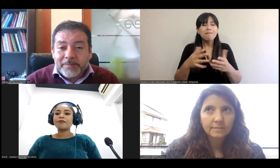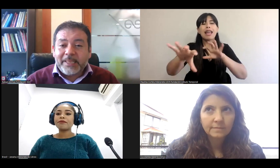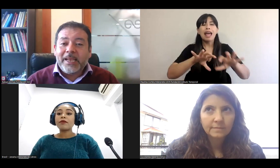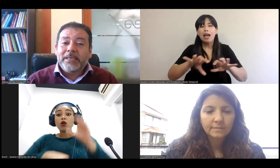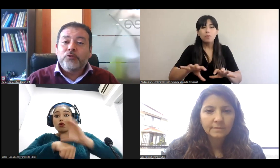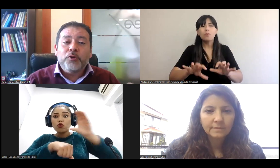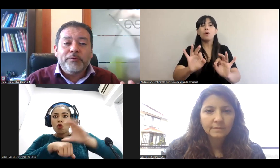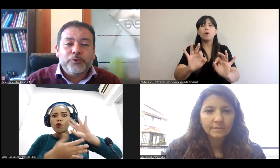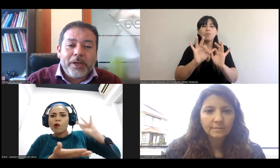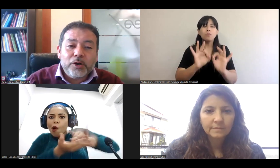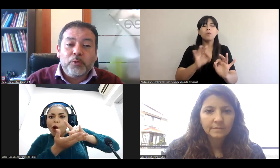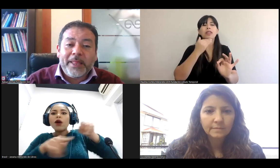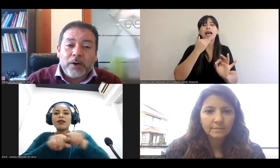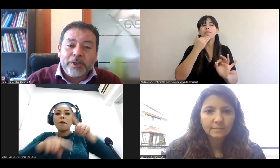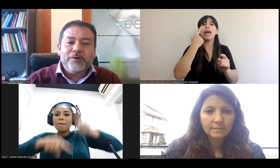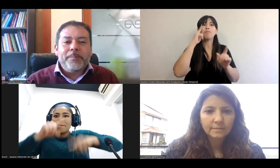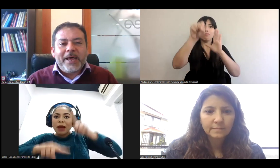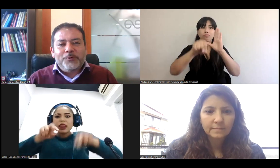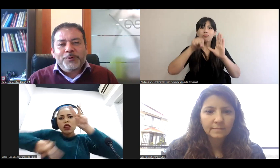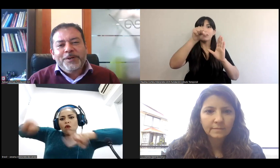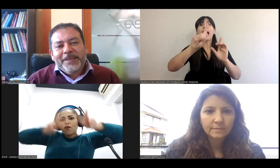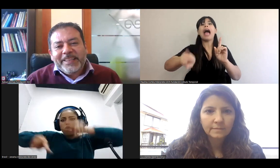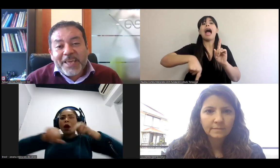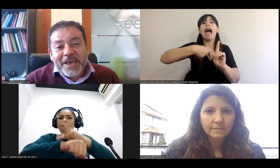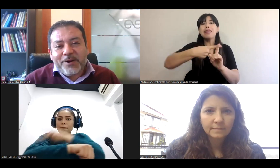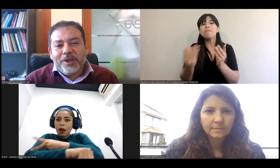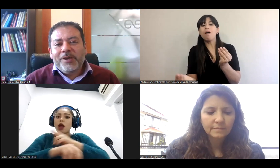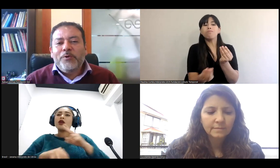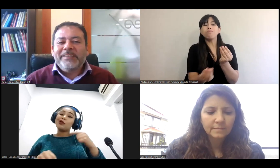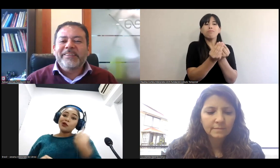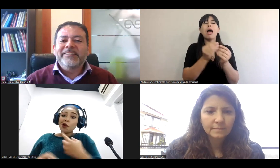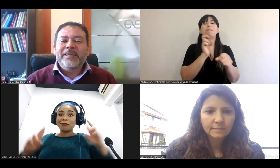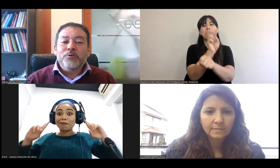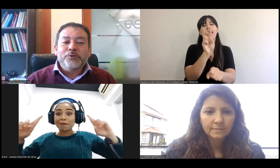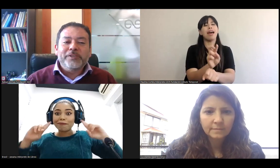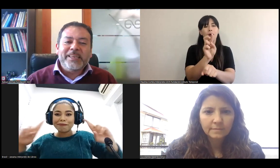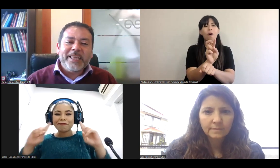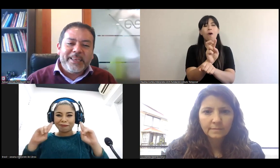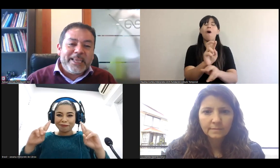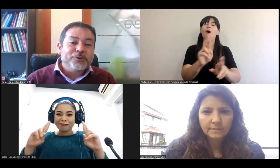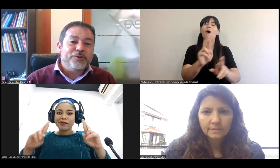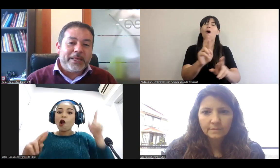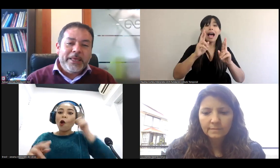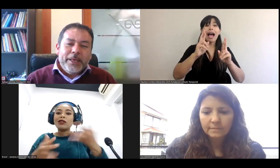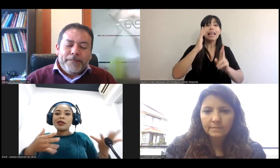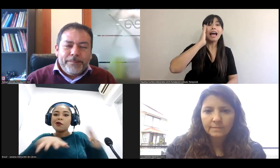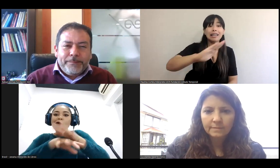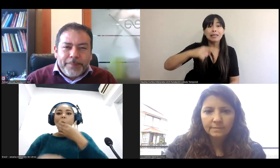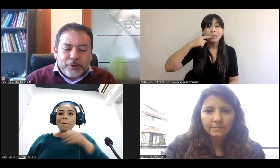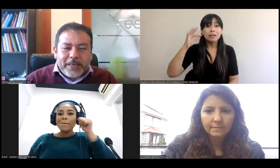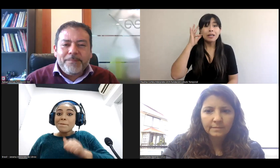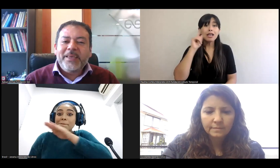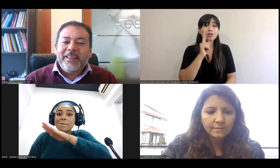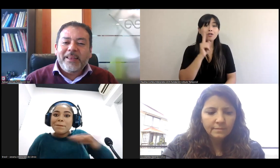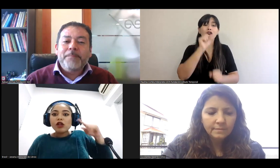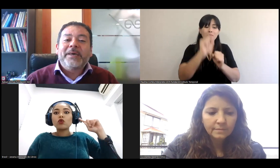concretos y material tanto audiovisual como pedagógico que esperamos tengan una incidencia en la inclusión de niñas y niñas sordas,